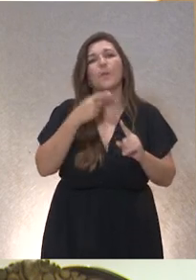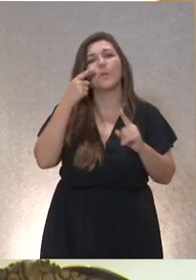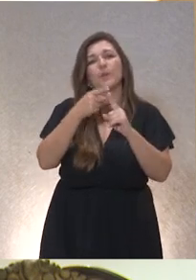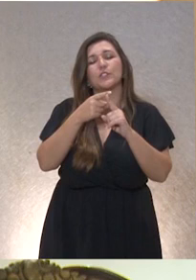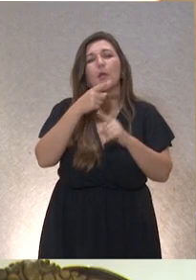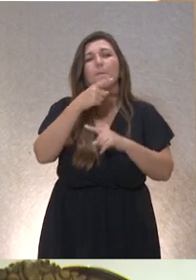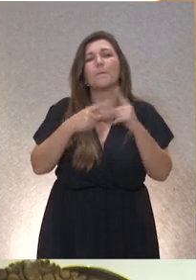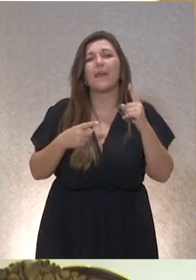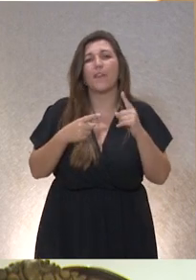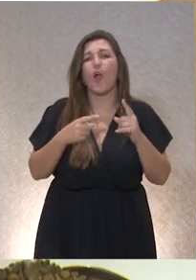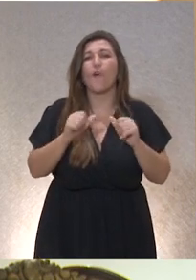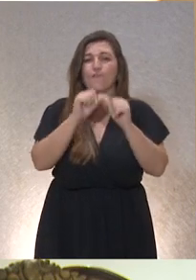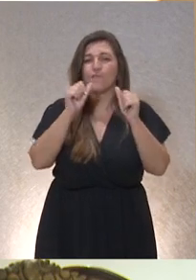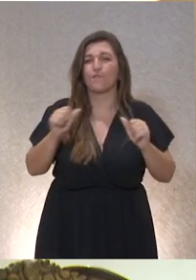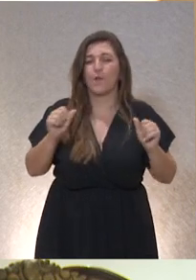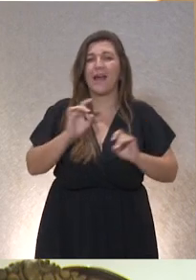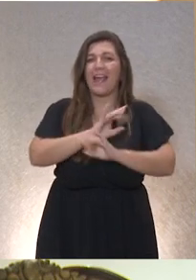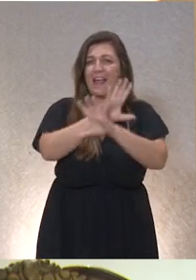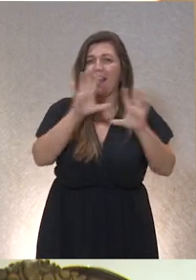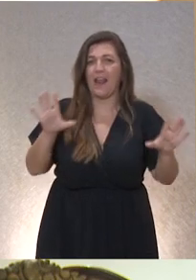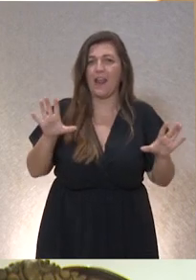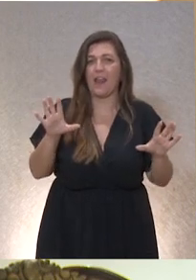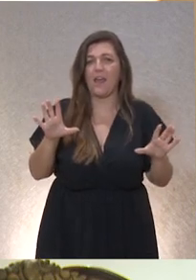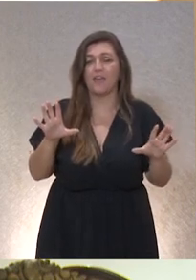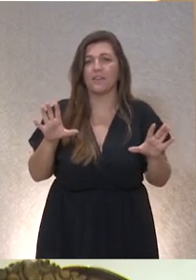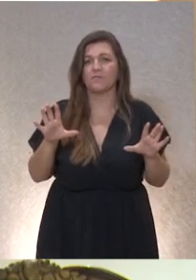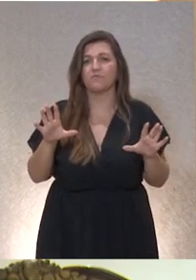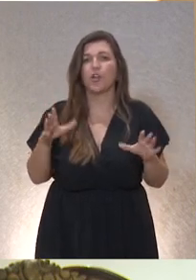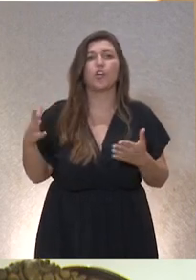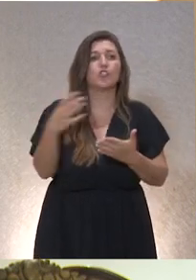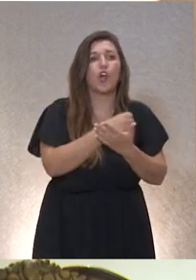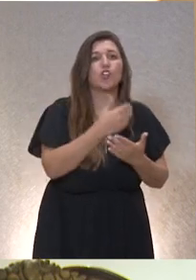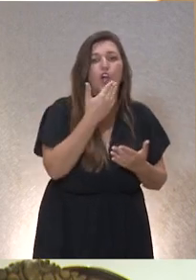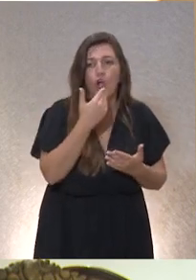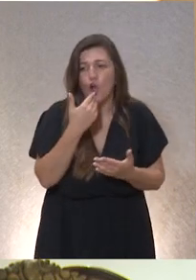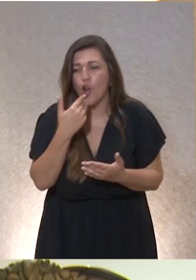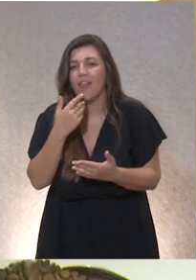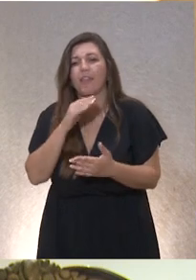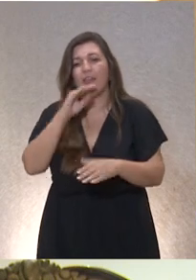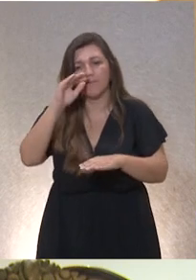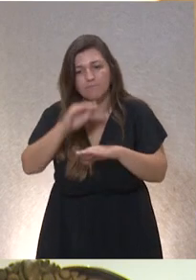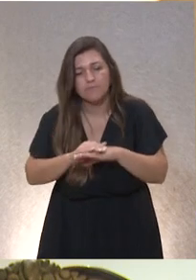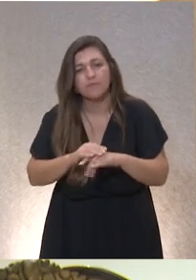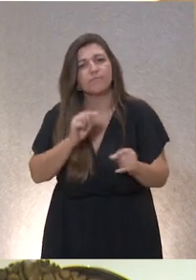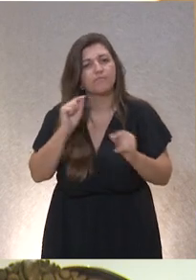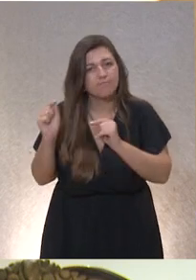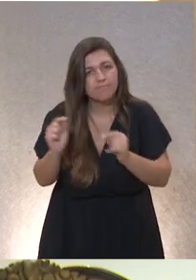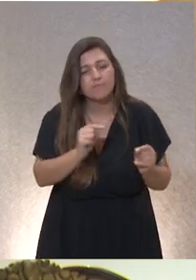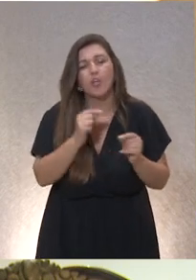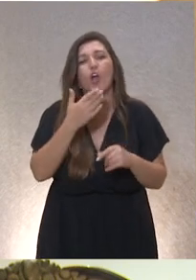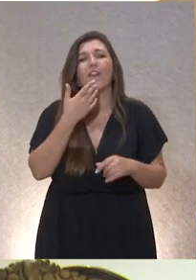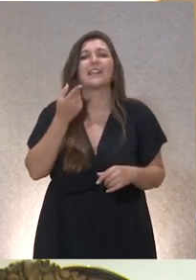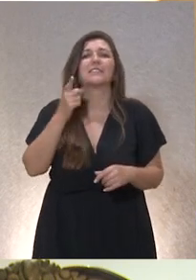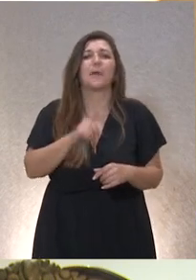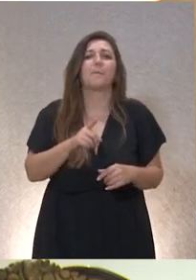medio de forma explícita que sea conocido y asumido por los periodistas y debatido y que sea conocido